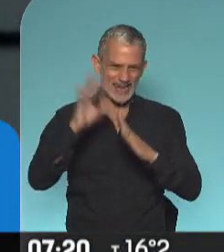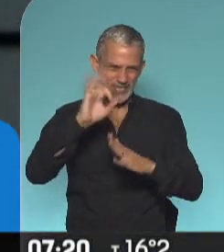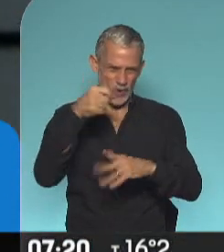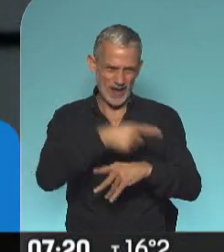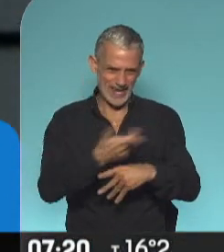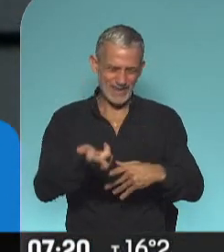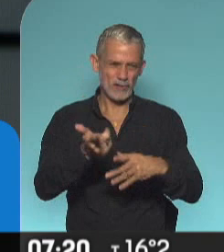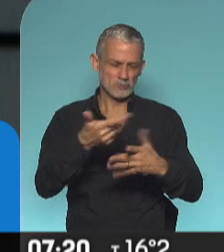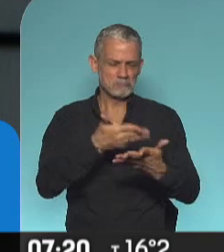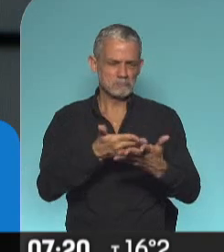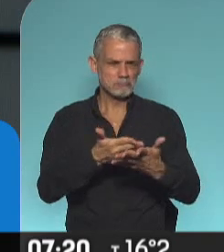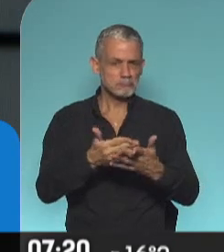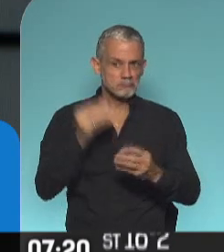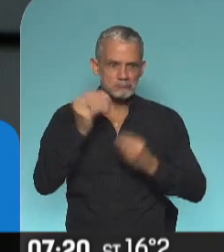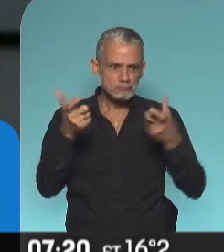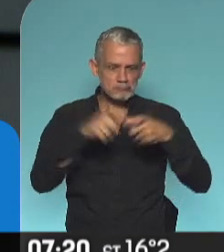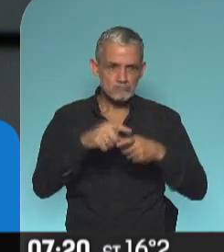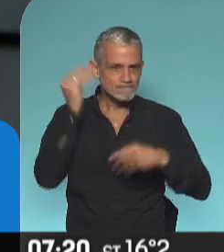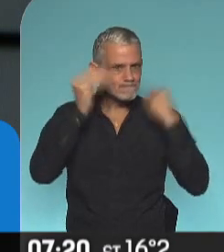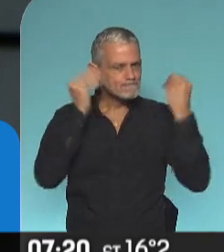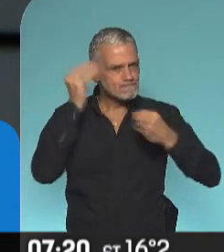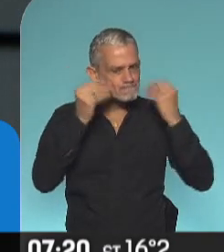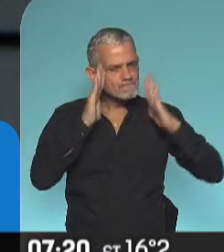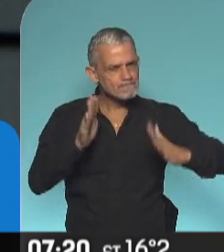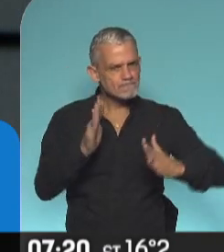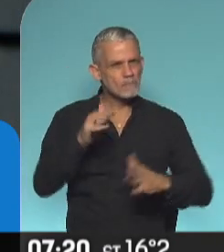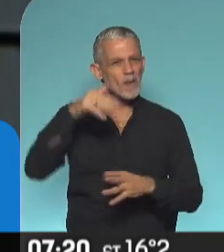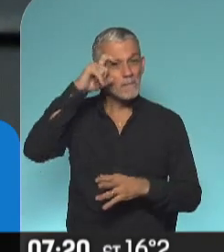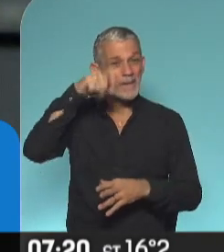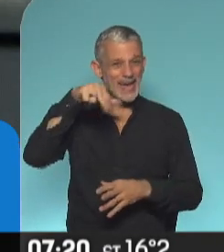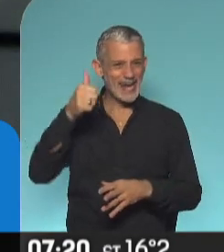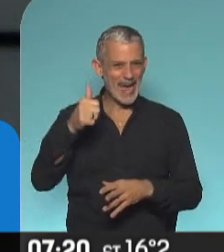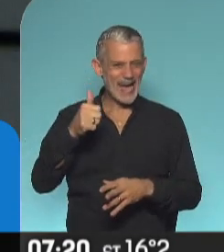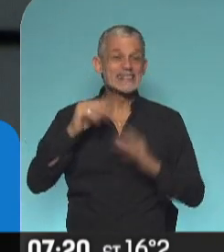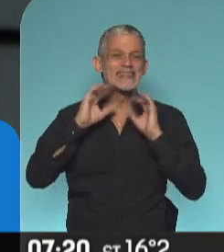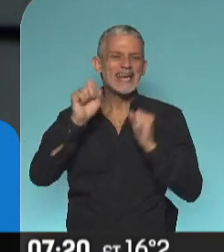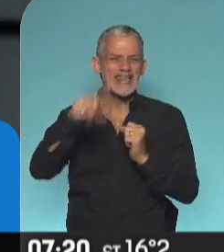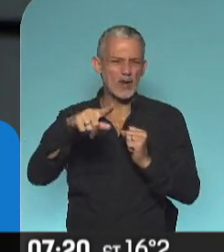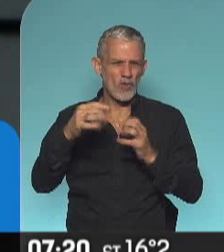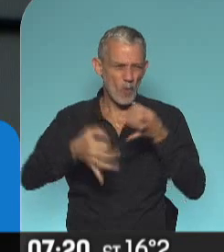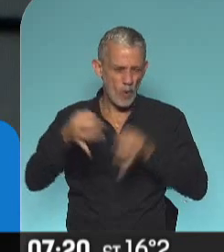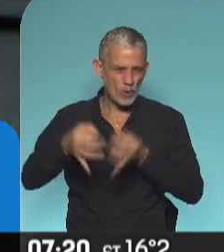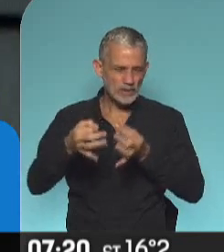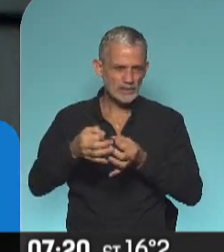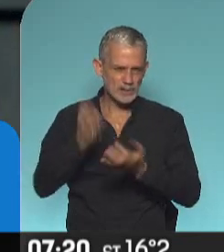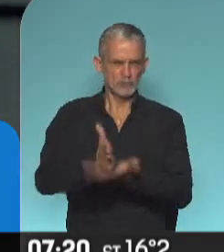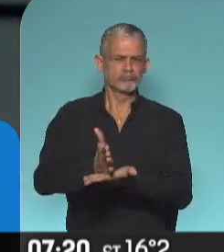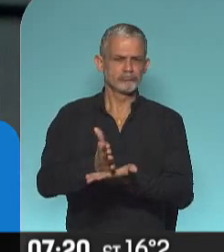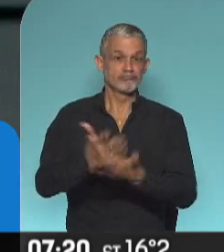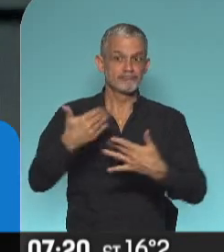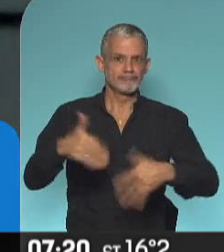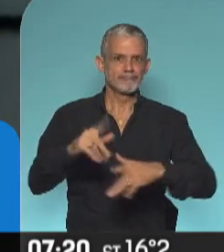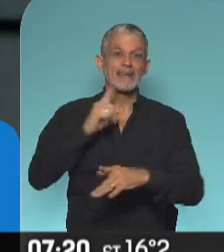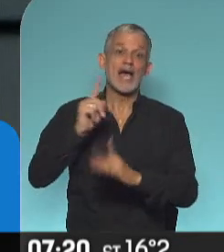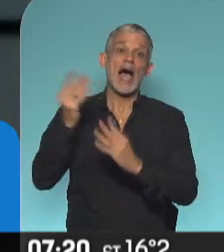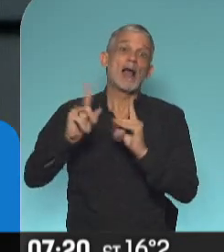que preocupa y ocupa mucho al Gobierno Nacional. Juan Martín Mena, el secretario de Justicia, fue contundente. Evidentemente algunos